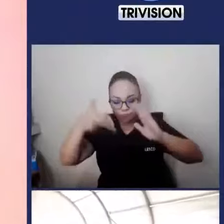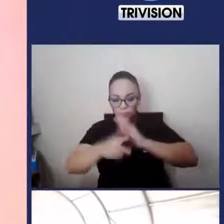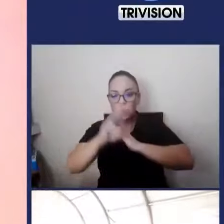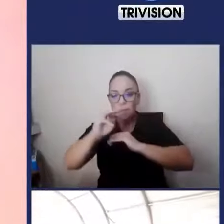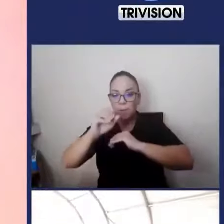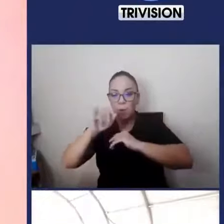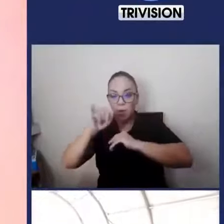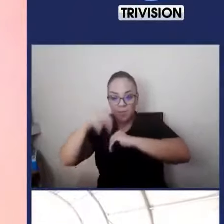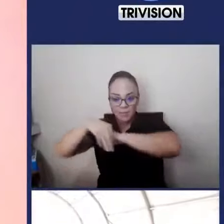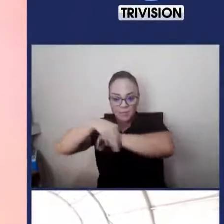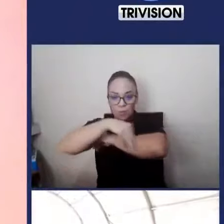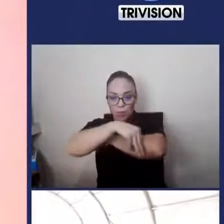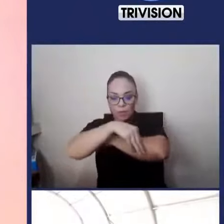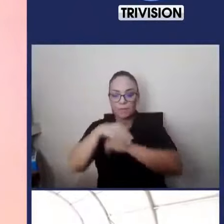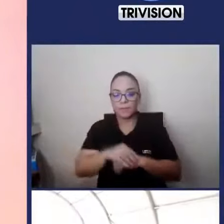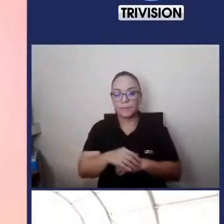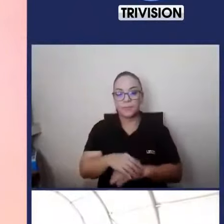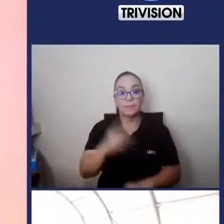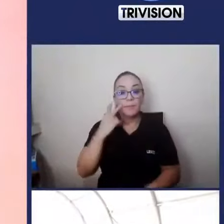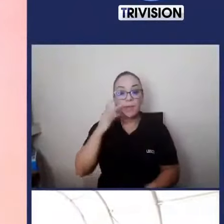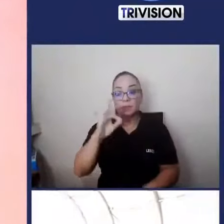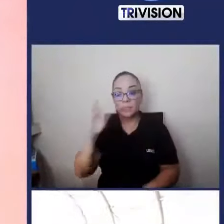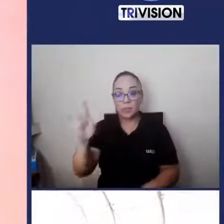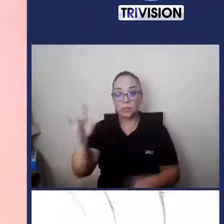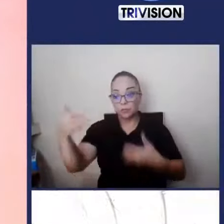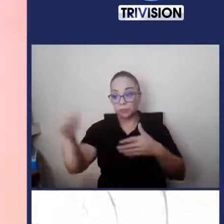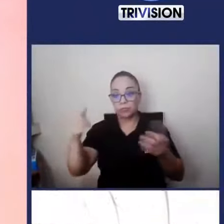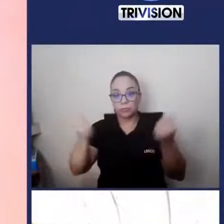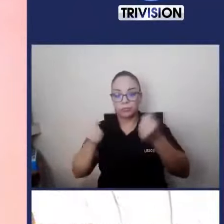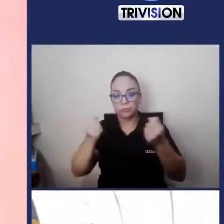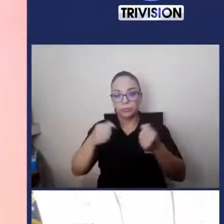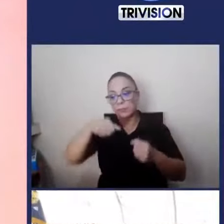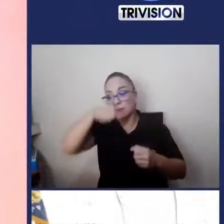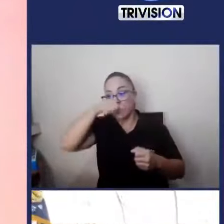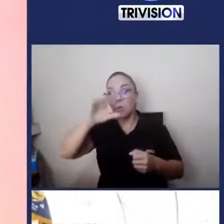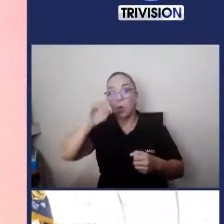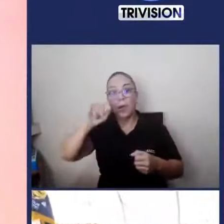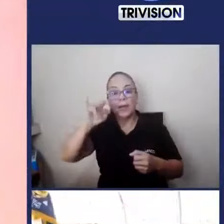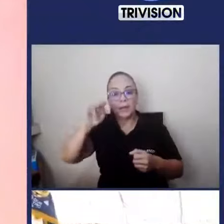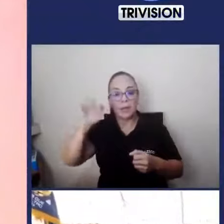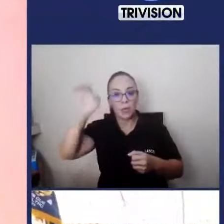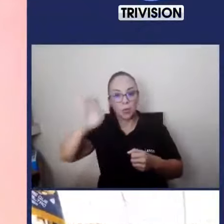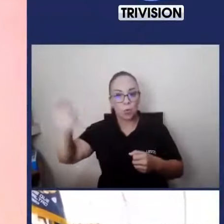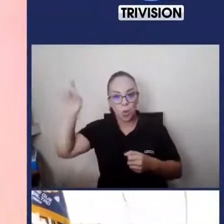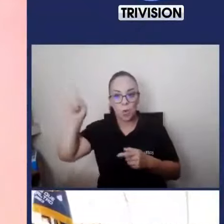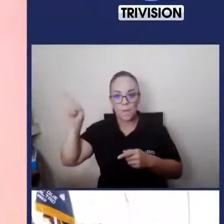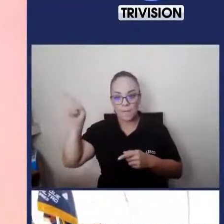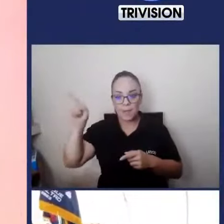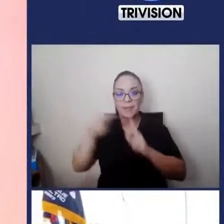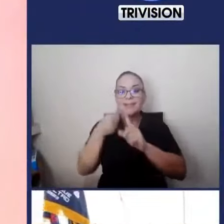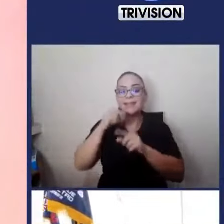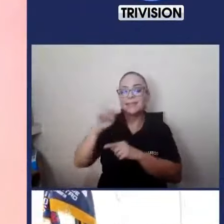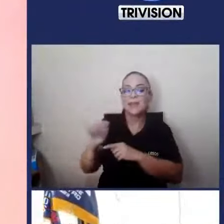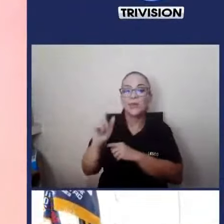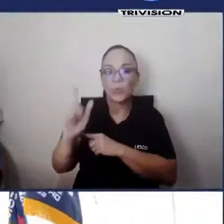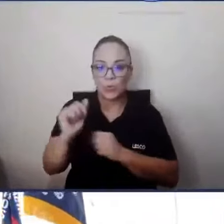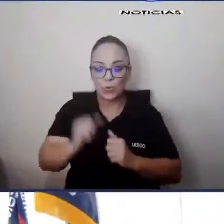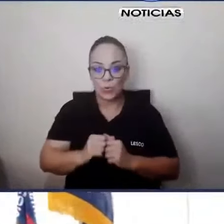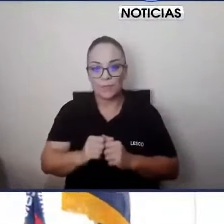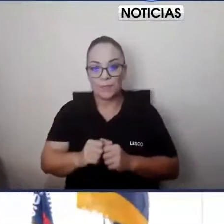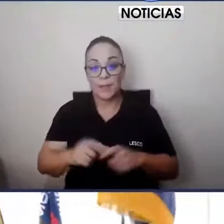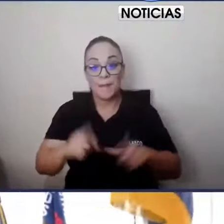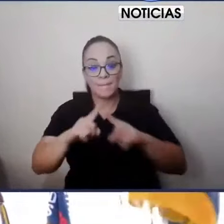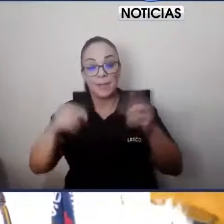18 contenedores que decomisaron con cocaína en Europa. Desde julio, con el nuevo